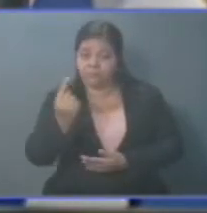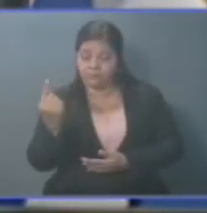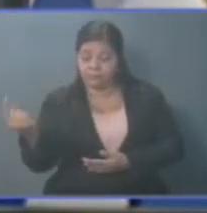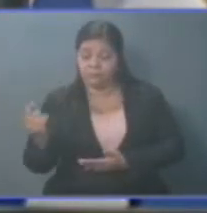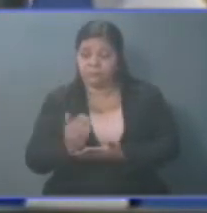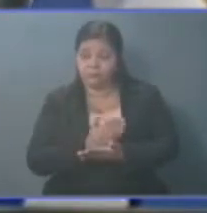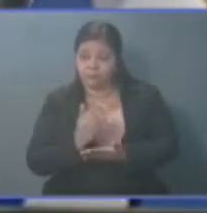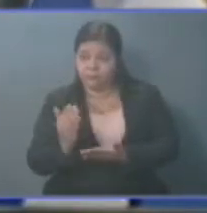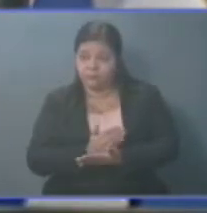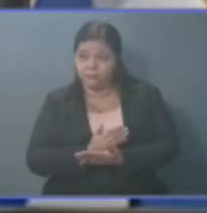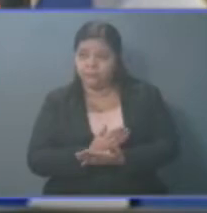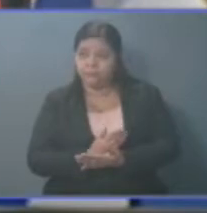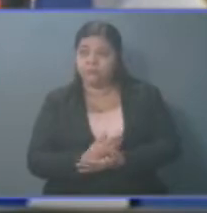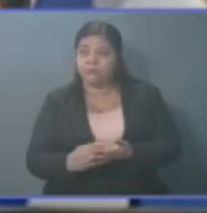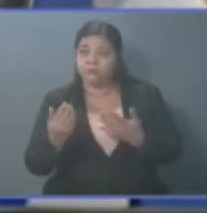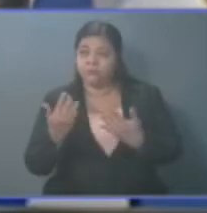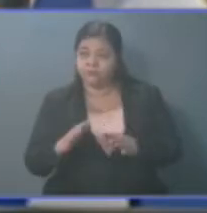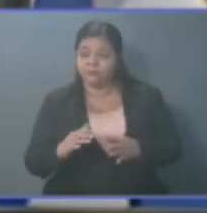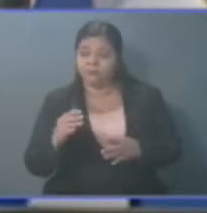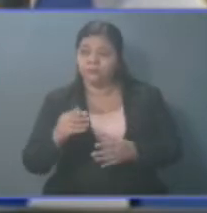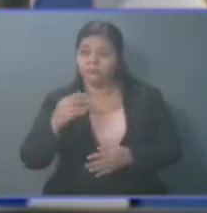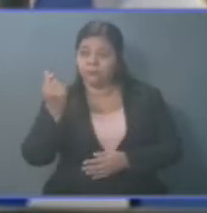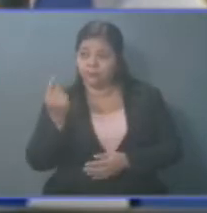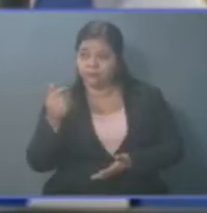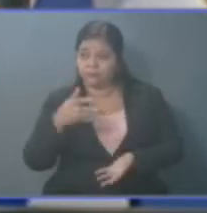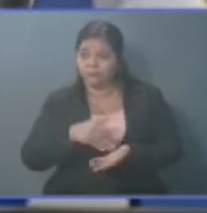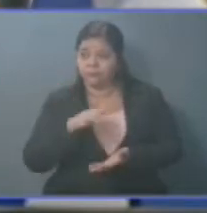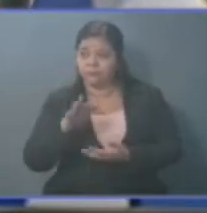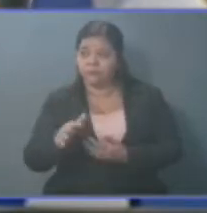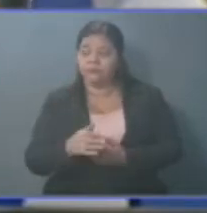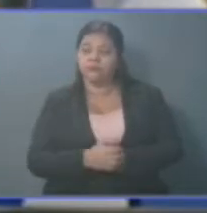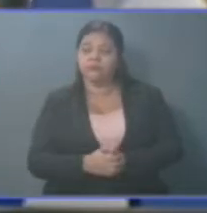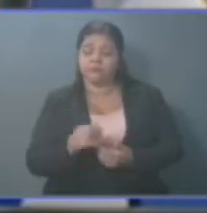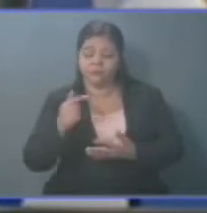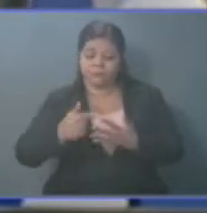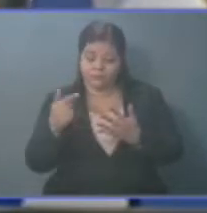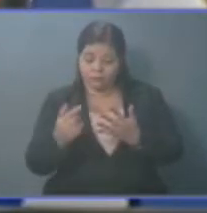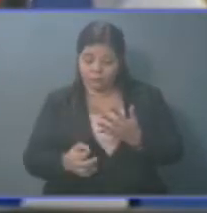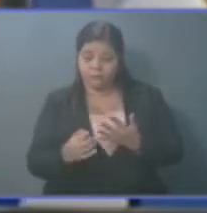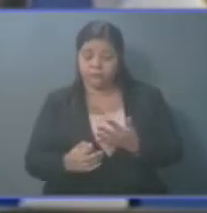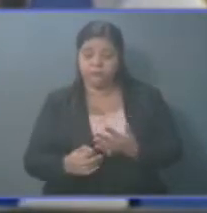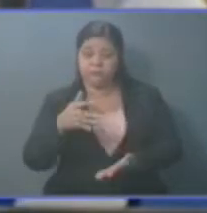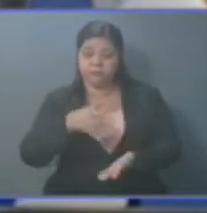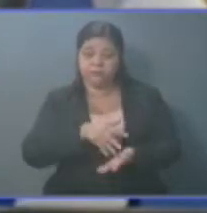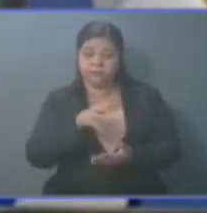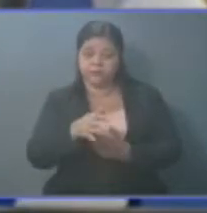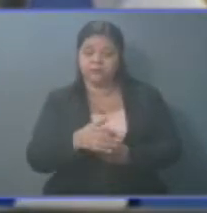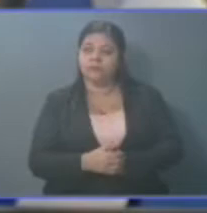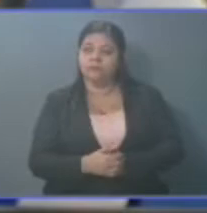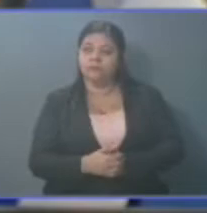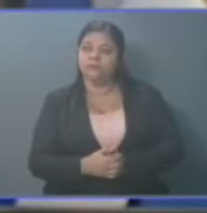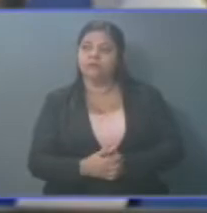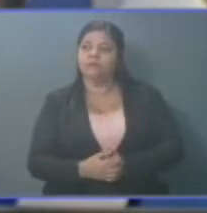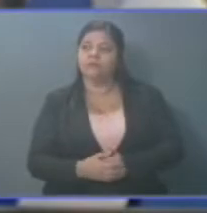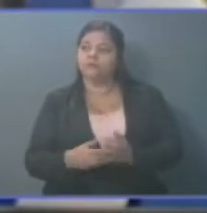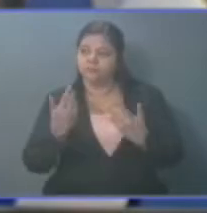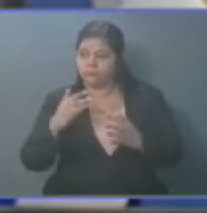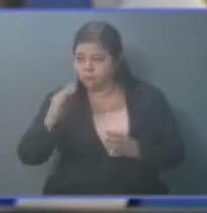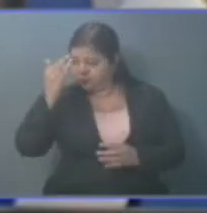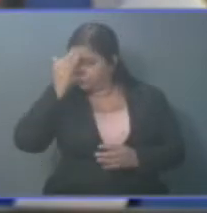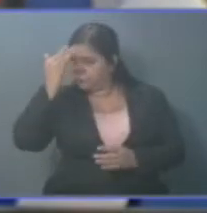estudioso de las finanzas públicas, de las leyes que rigen las finanzas públicas,